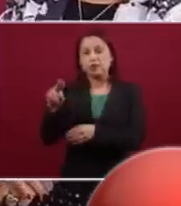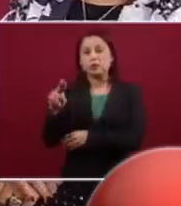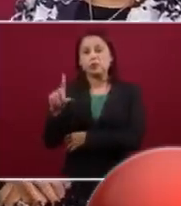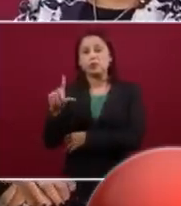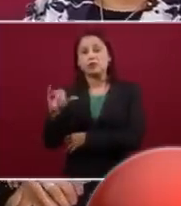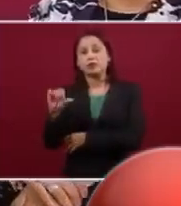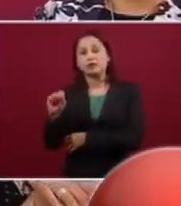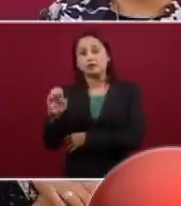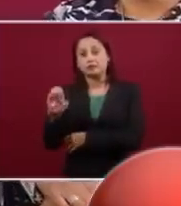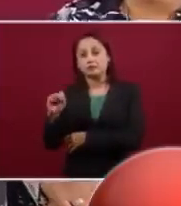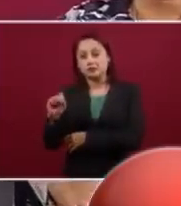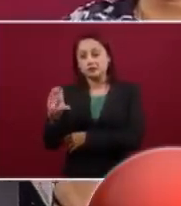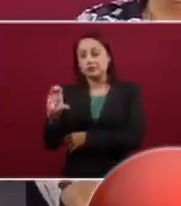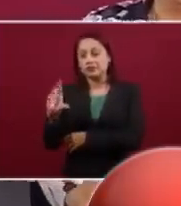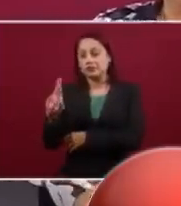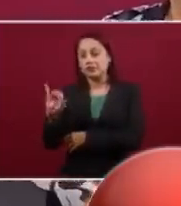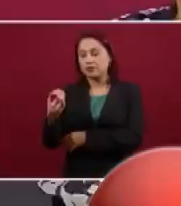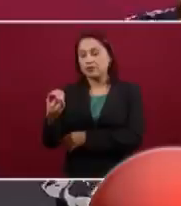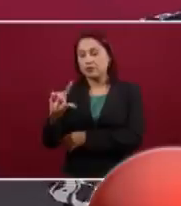Criollo